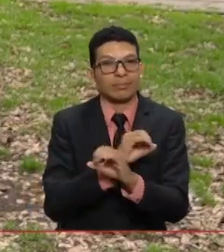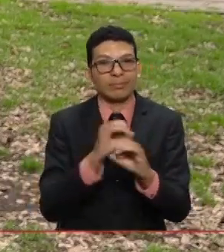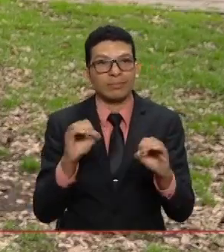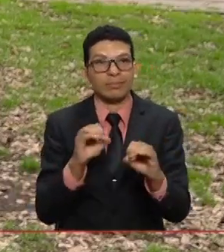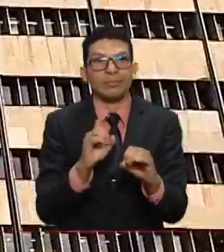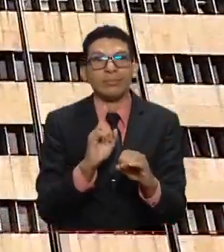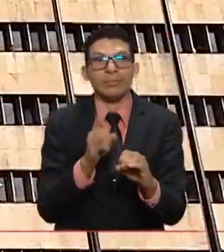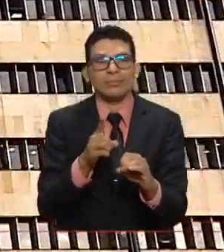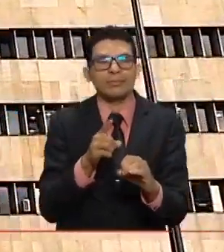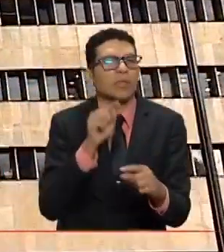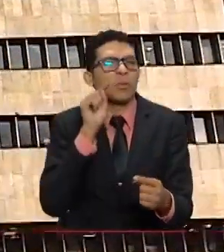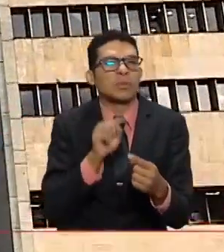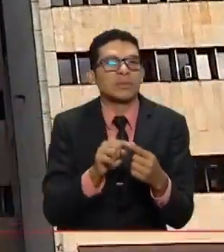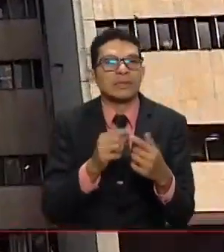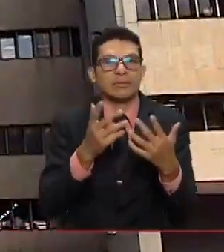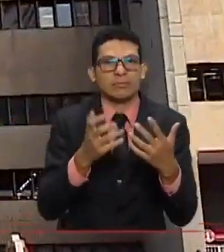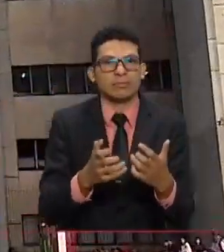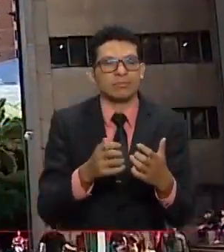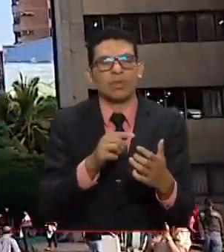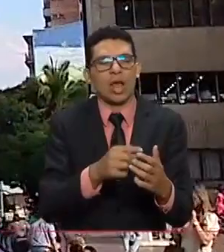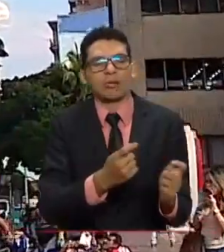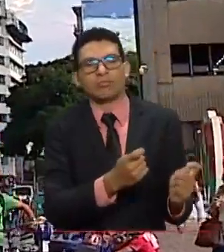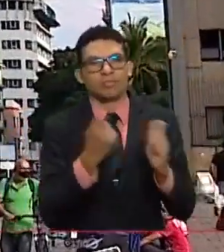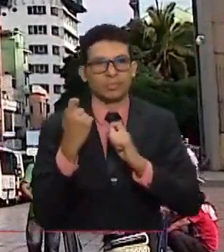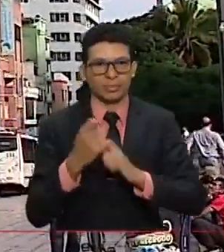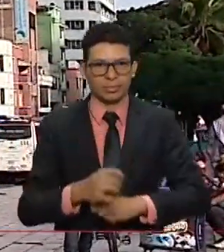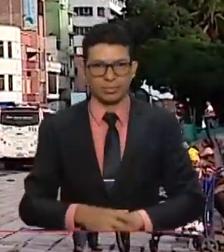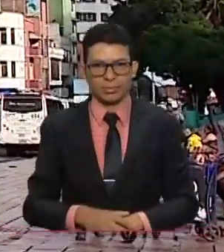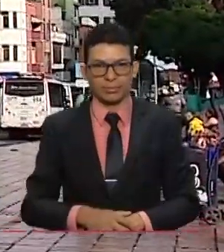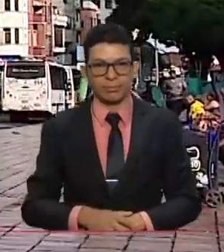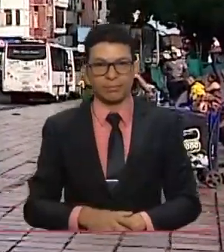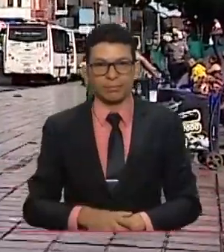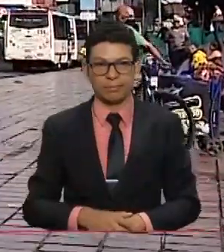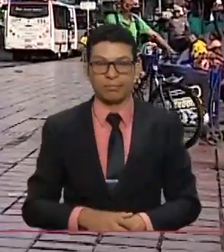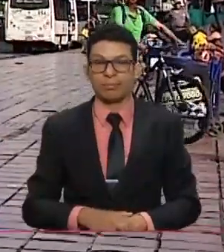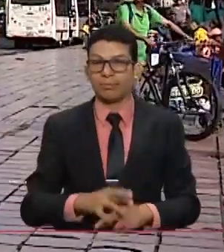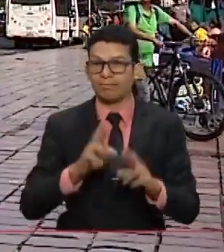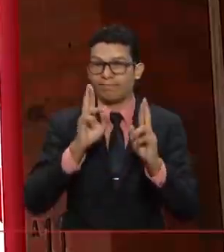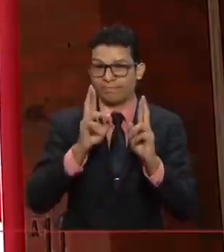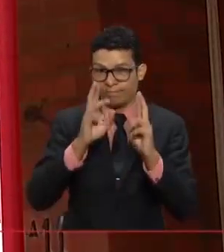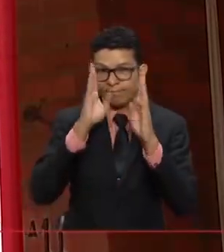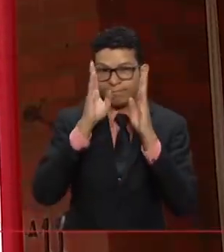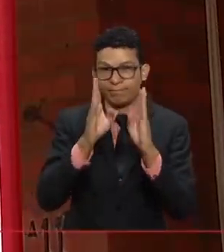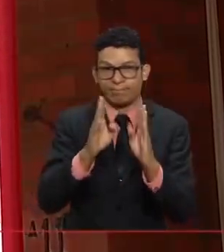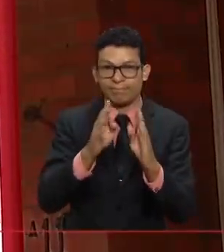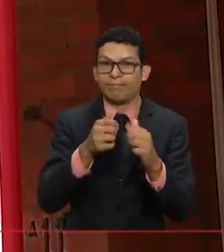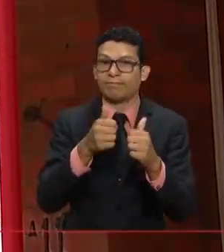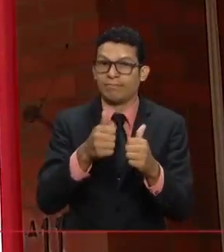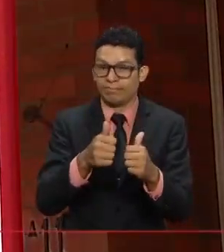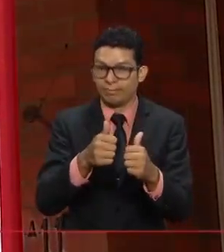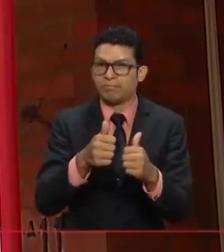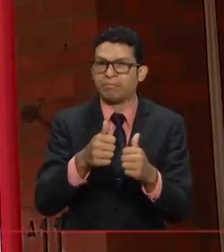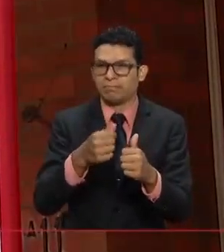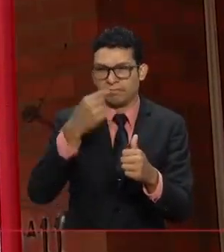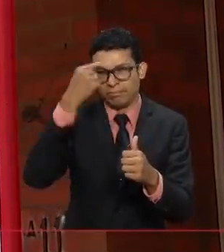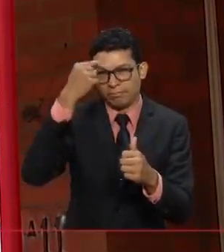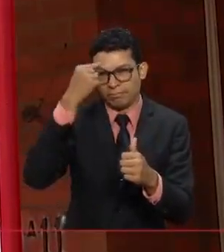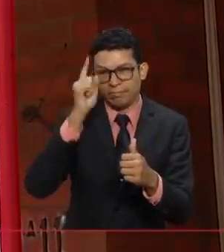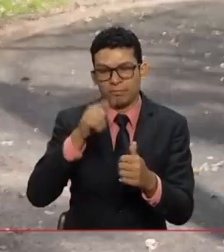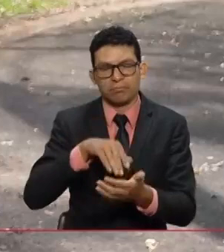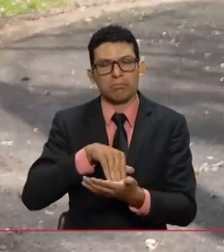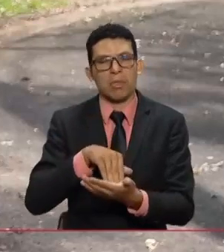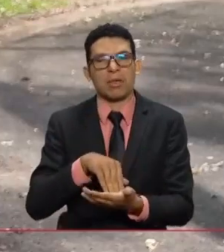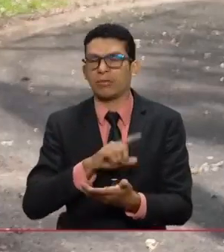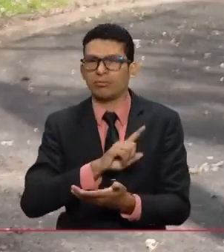proceso que busca la declaración de insubsistencia. Esperamos que estas sean bien atendidas por la misma, que esta reconsidere la postura que ha